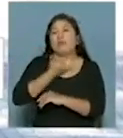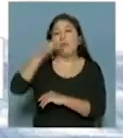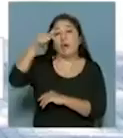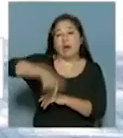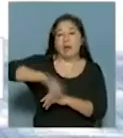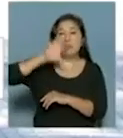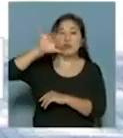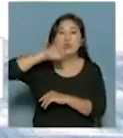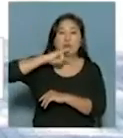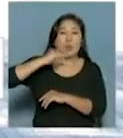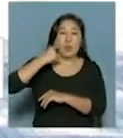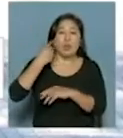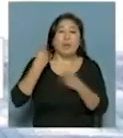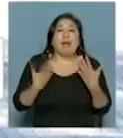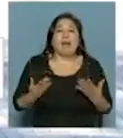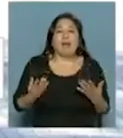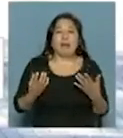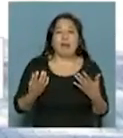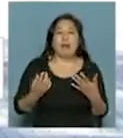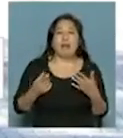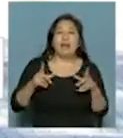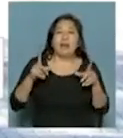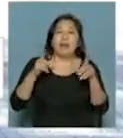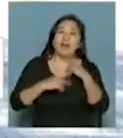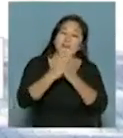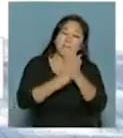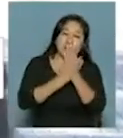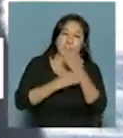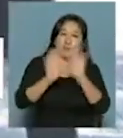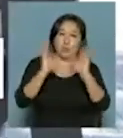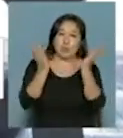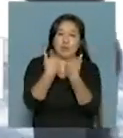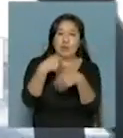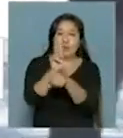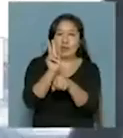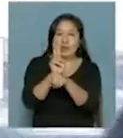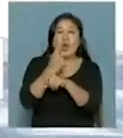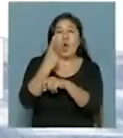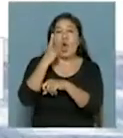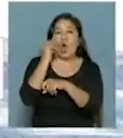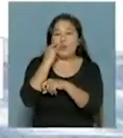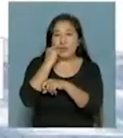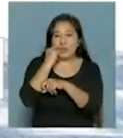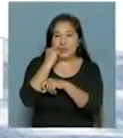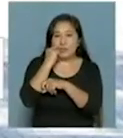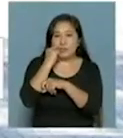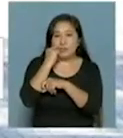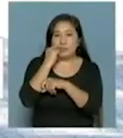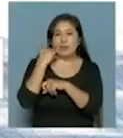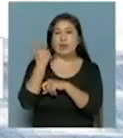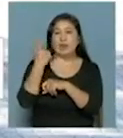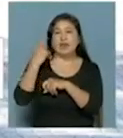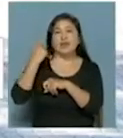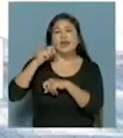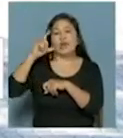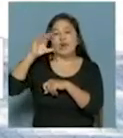de Jujuy, ya en la articulación con el Ministerio de Ambiente, el ingeniero Oscar Unzaga,